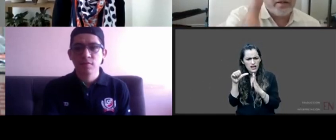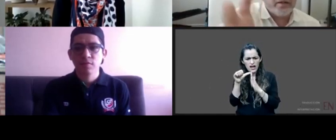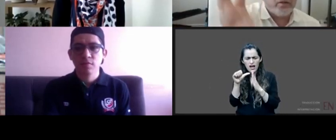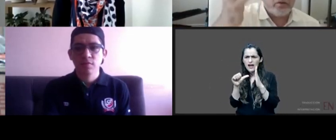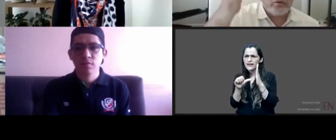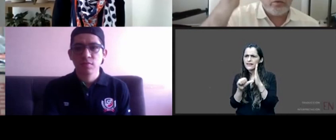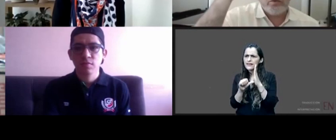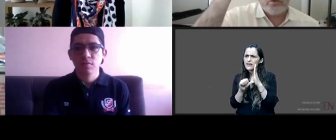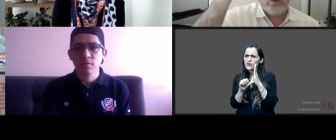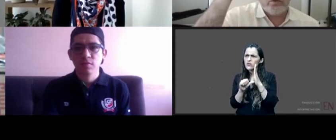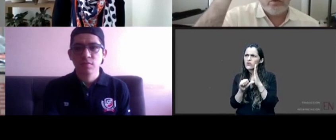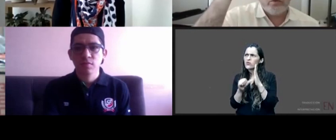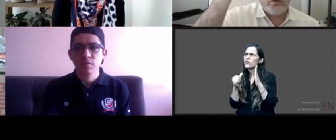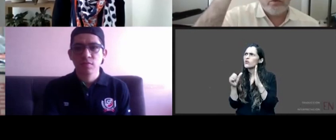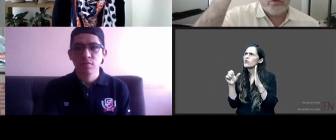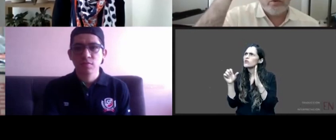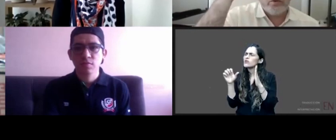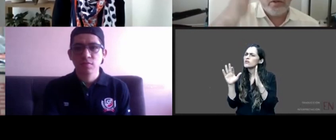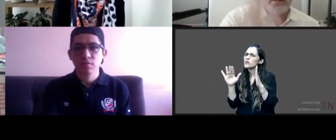57, inciso